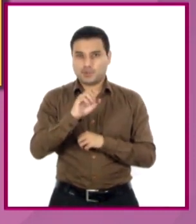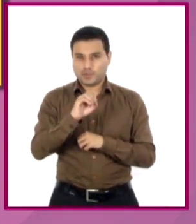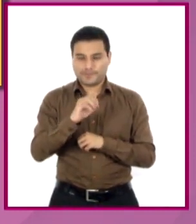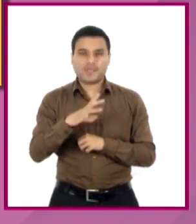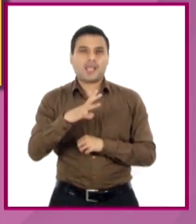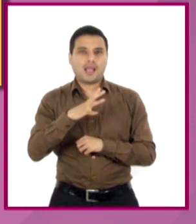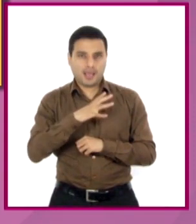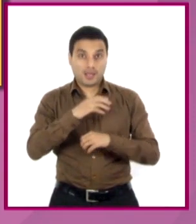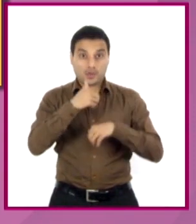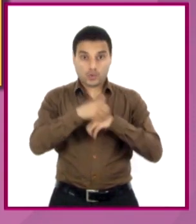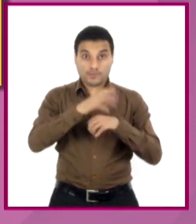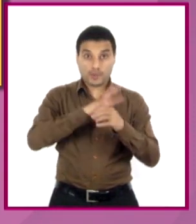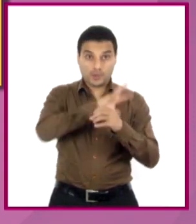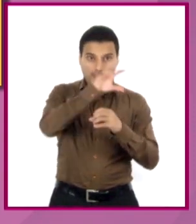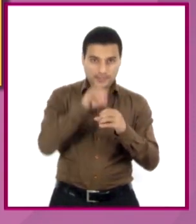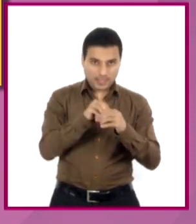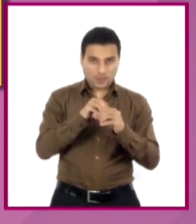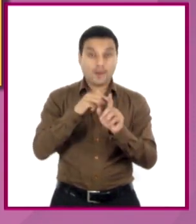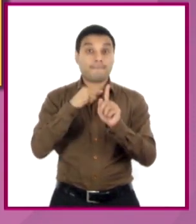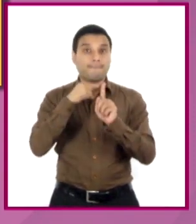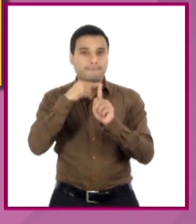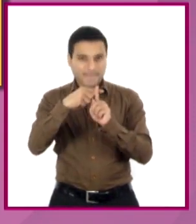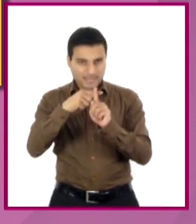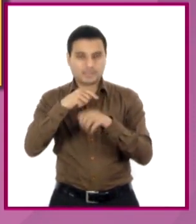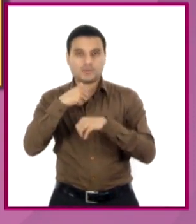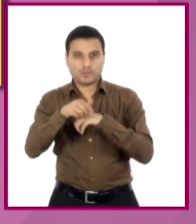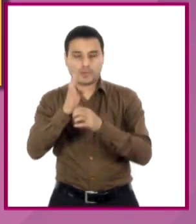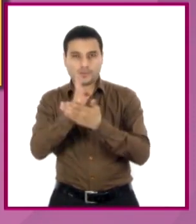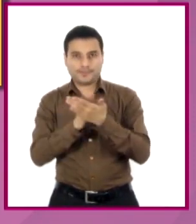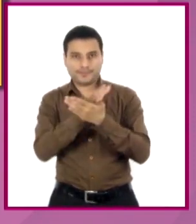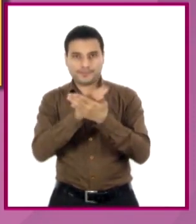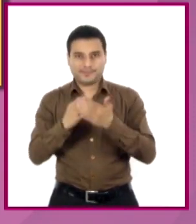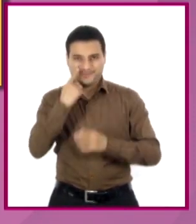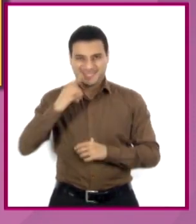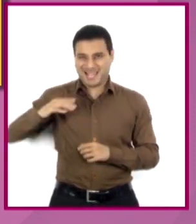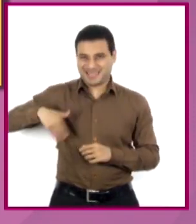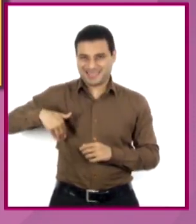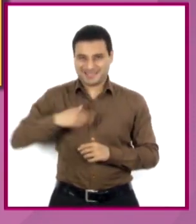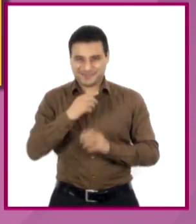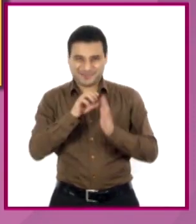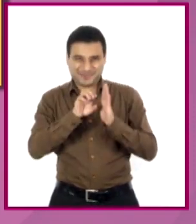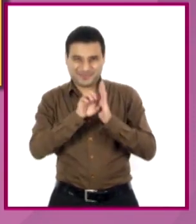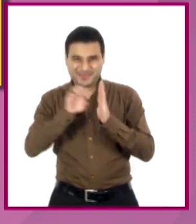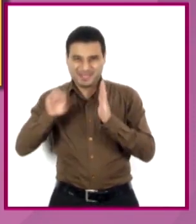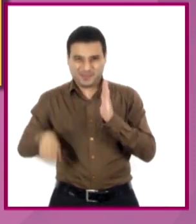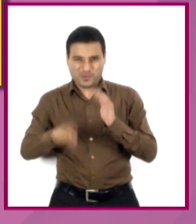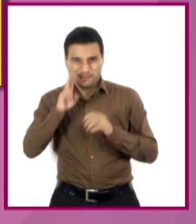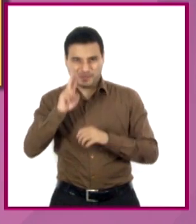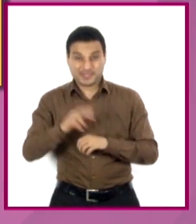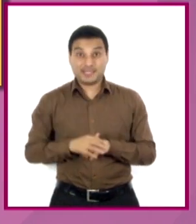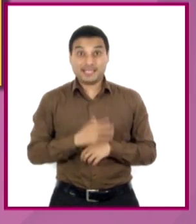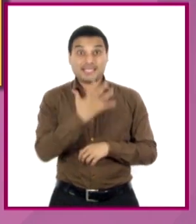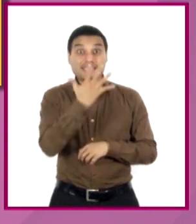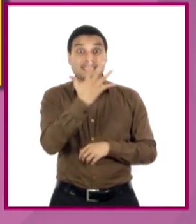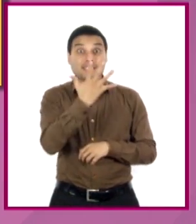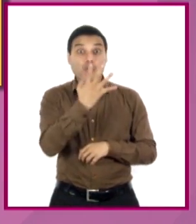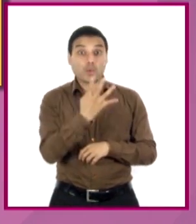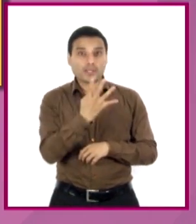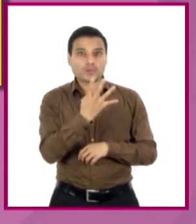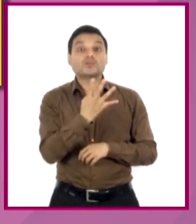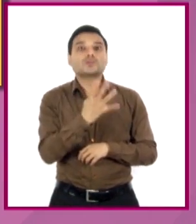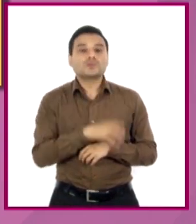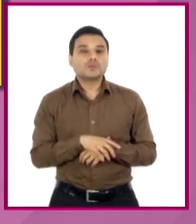una parte entera y una fraccionaria. En el ejemplo anterior, observen que 5/4 es una